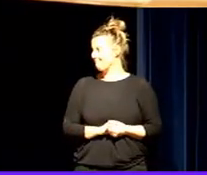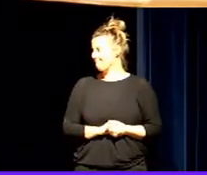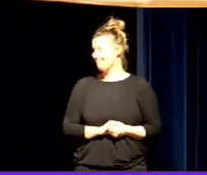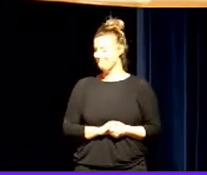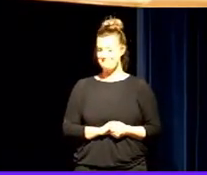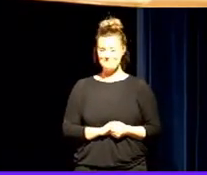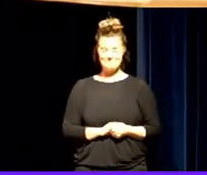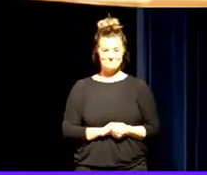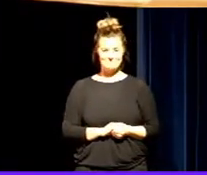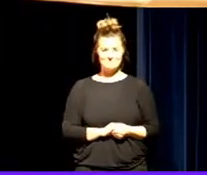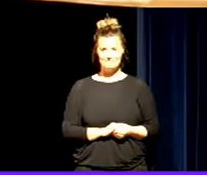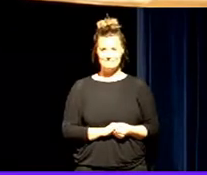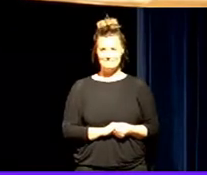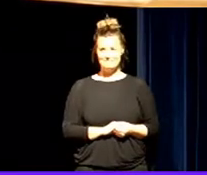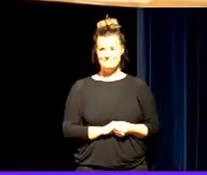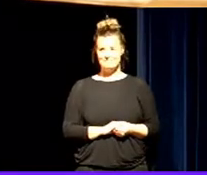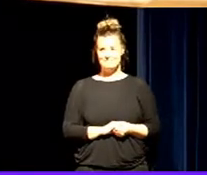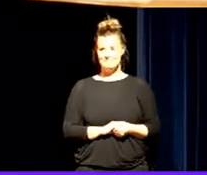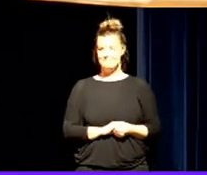Sí,